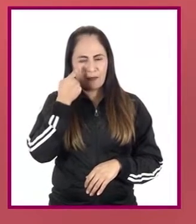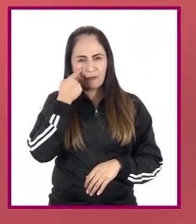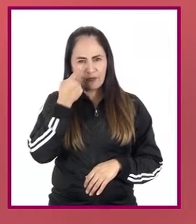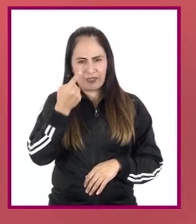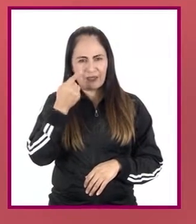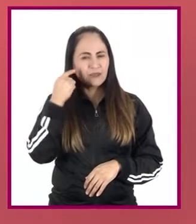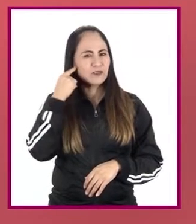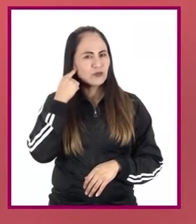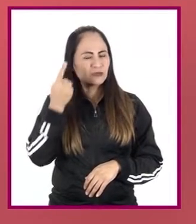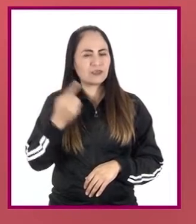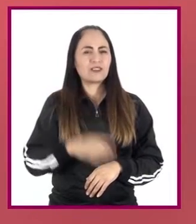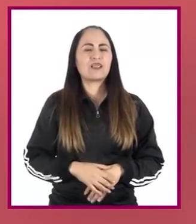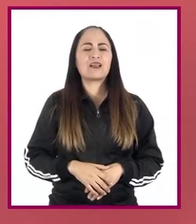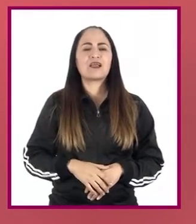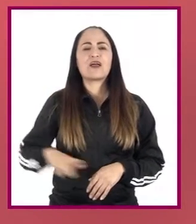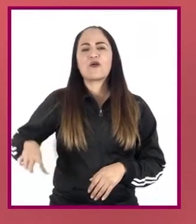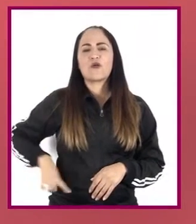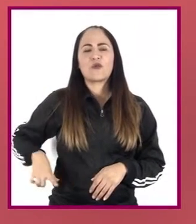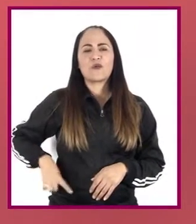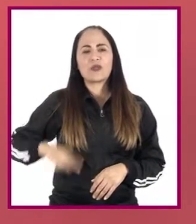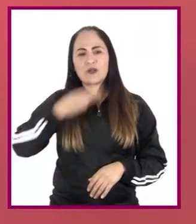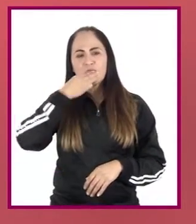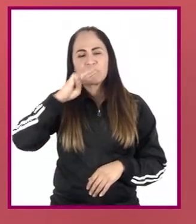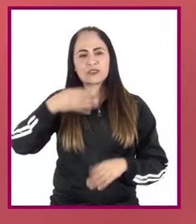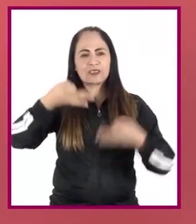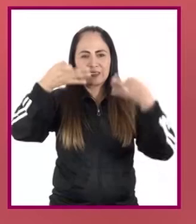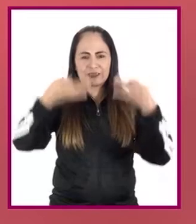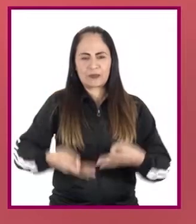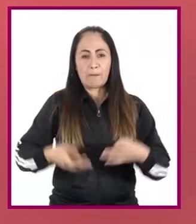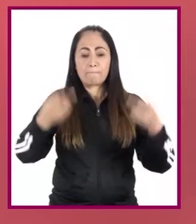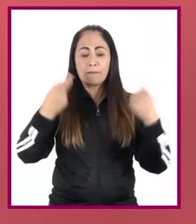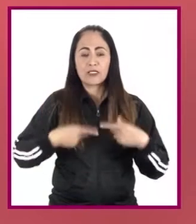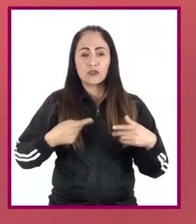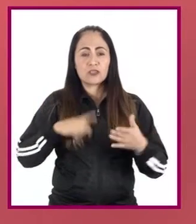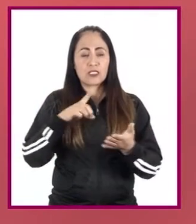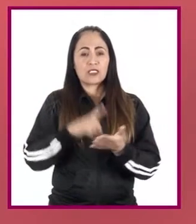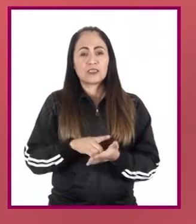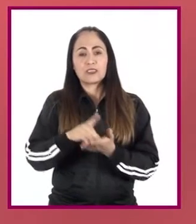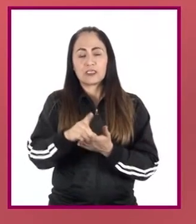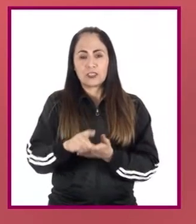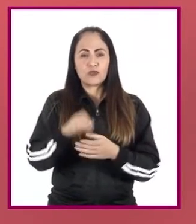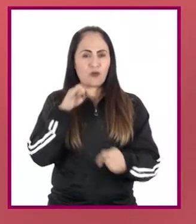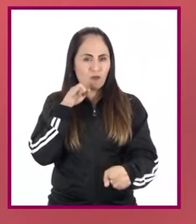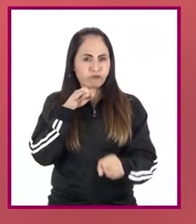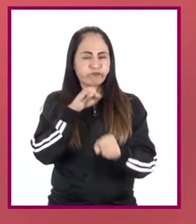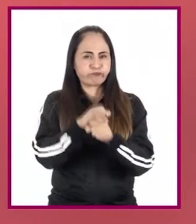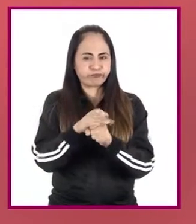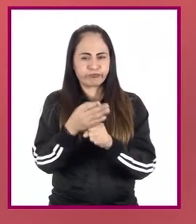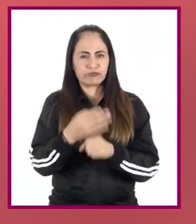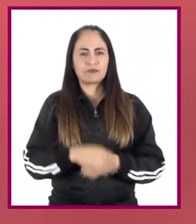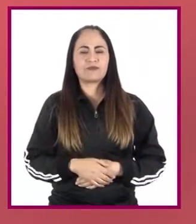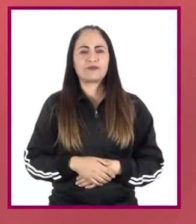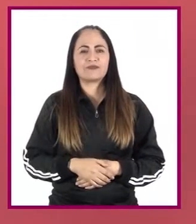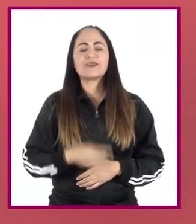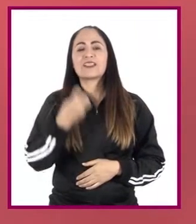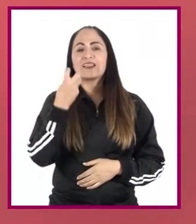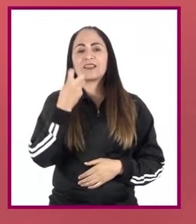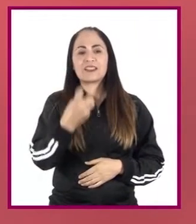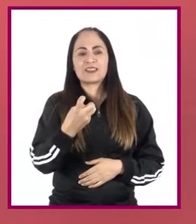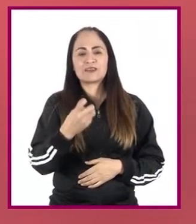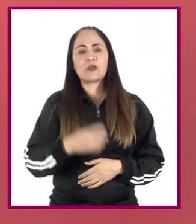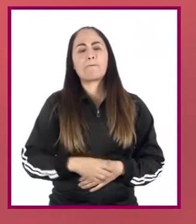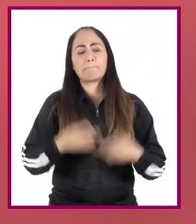oficial. Se trata de la campaña Defensores de los Derechos, difundida por la CNDH. Con ella se pretende dar a conocer la